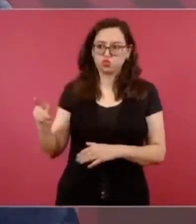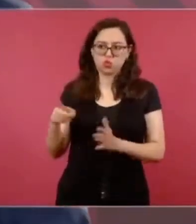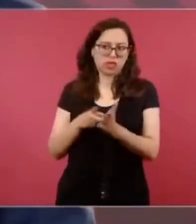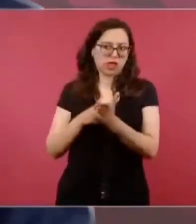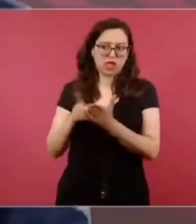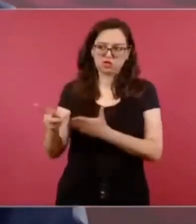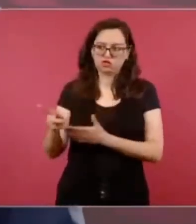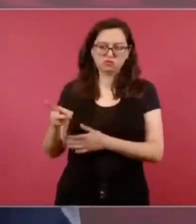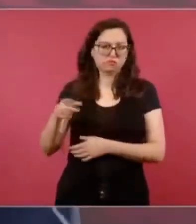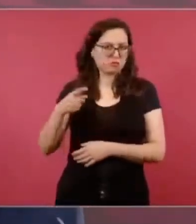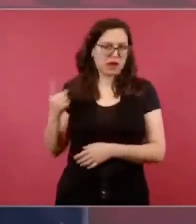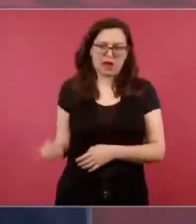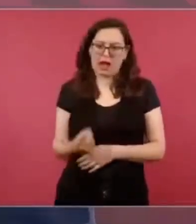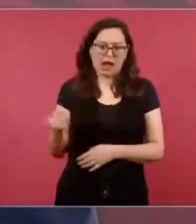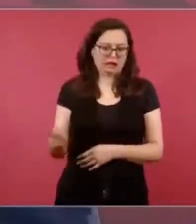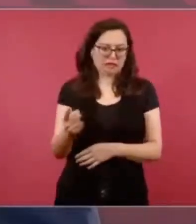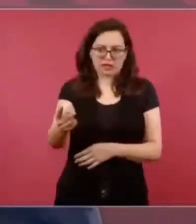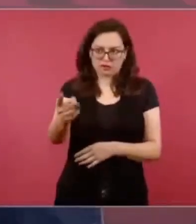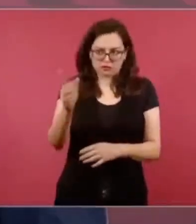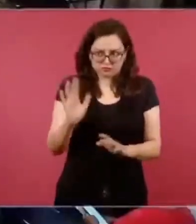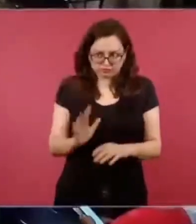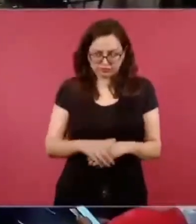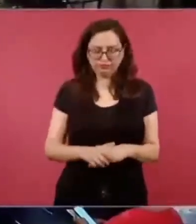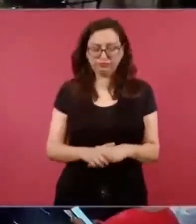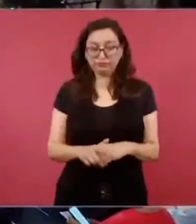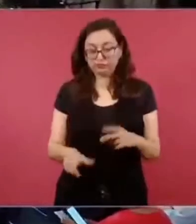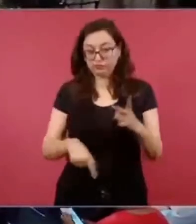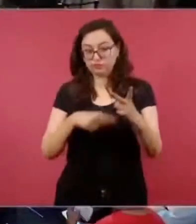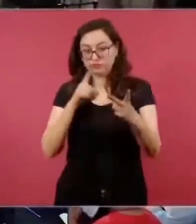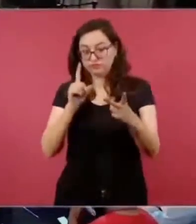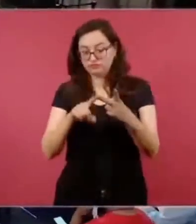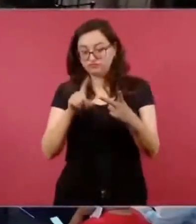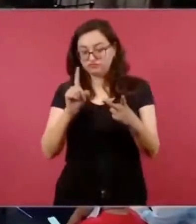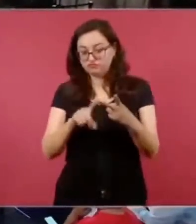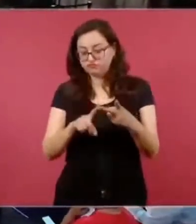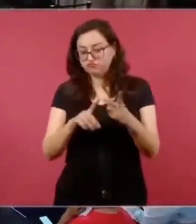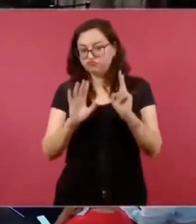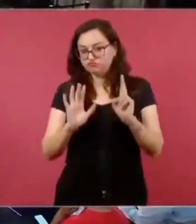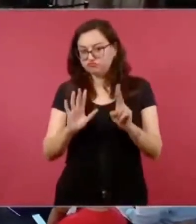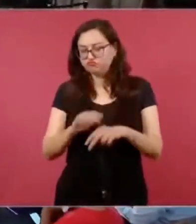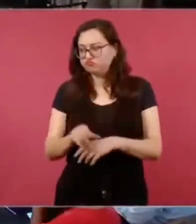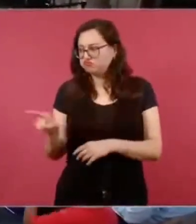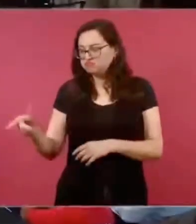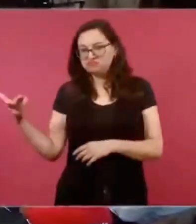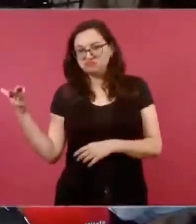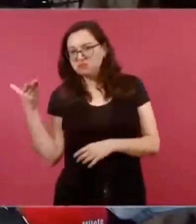si pasó el tiempo y ya no hubo reclamo,